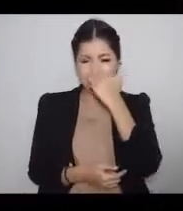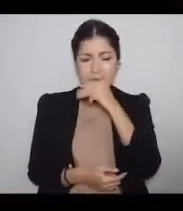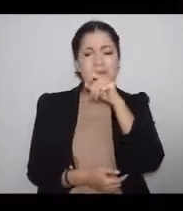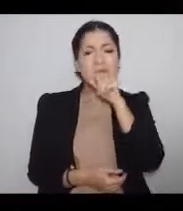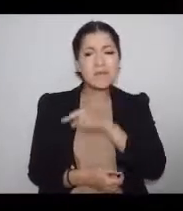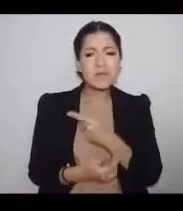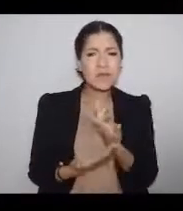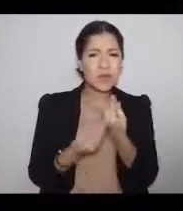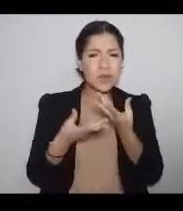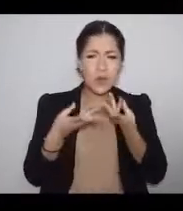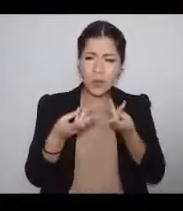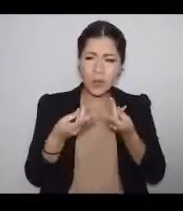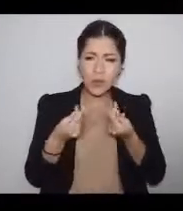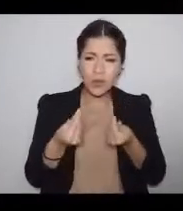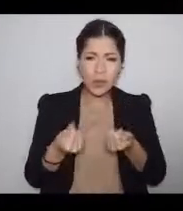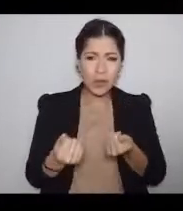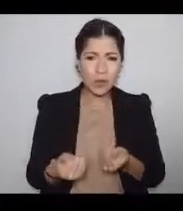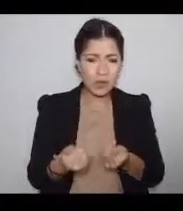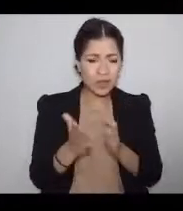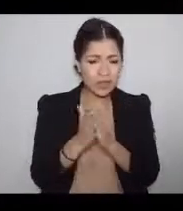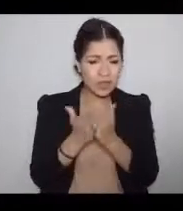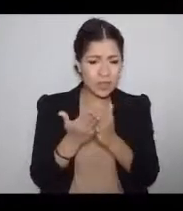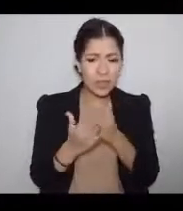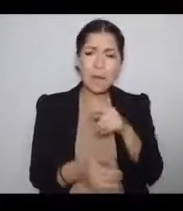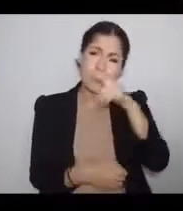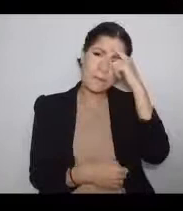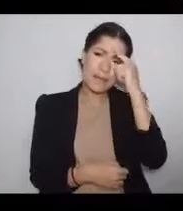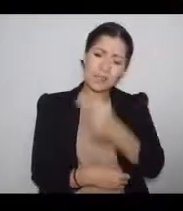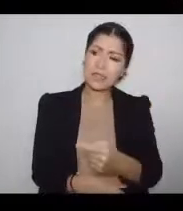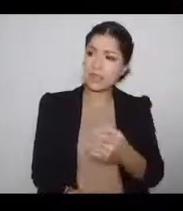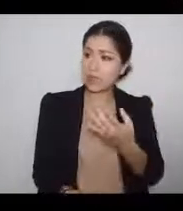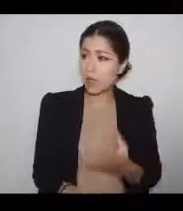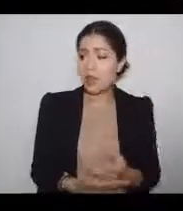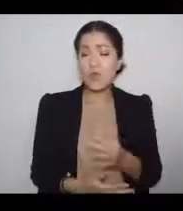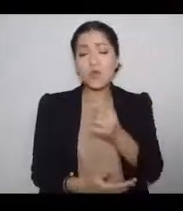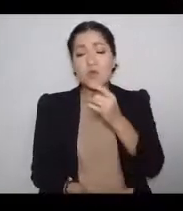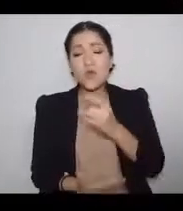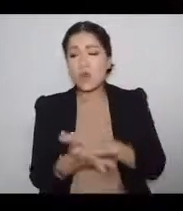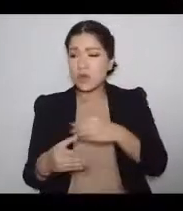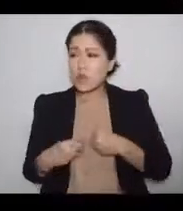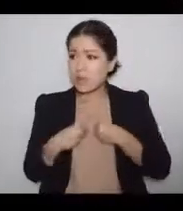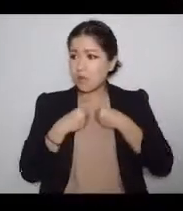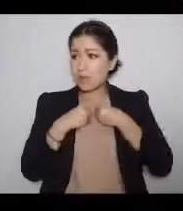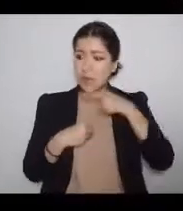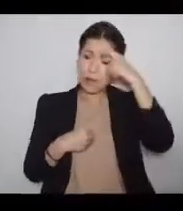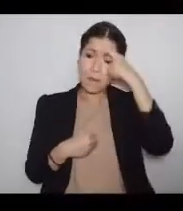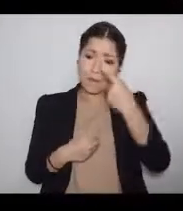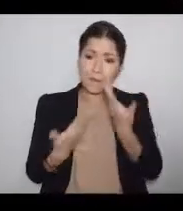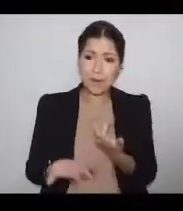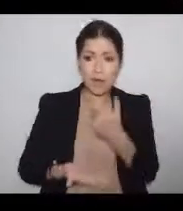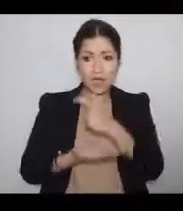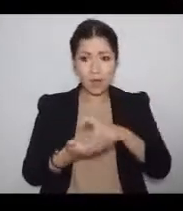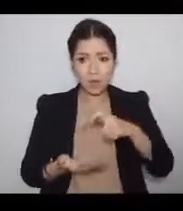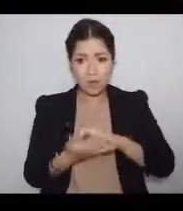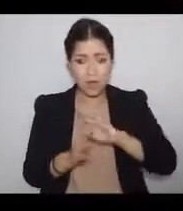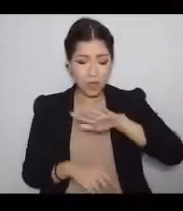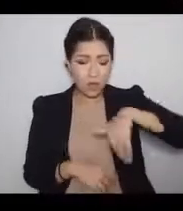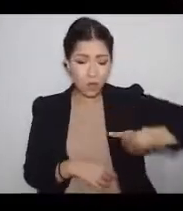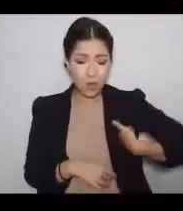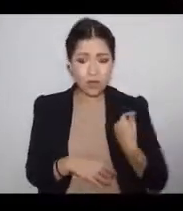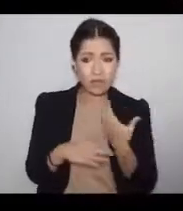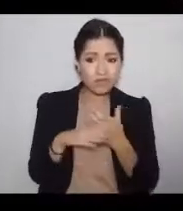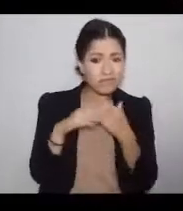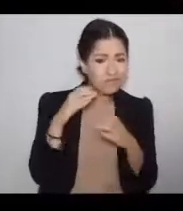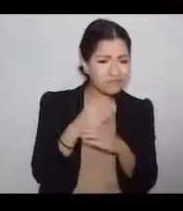libros. Para ti todo es quantum. Vives para coleccionar adorni. Supongo